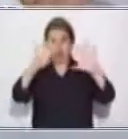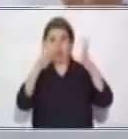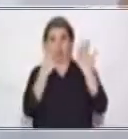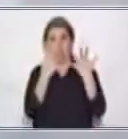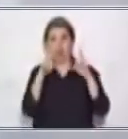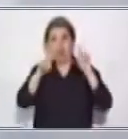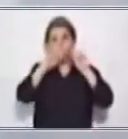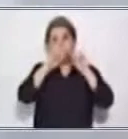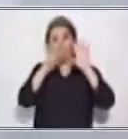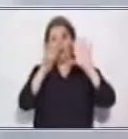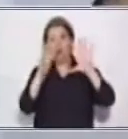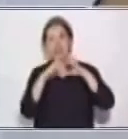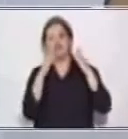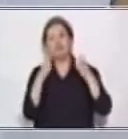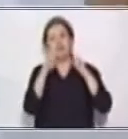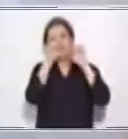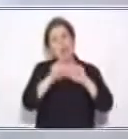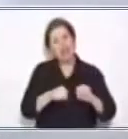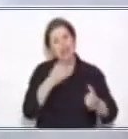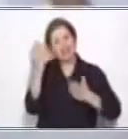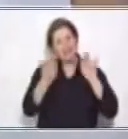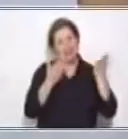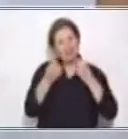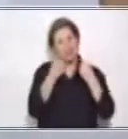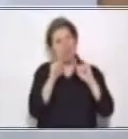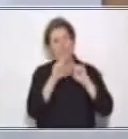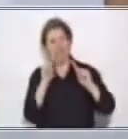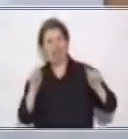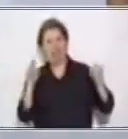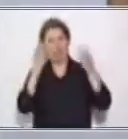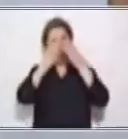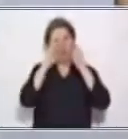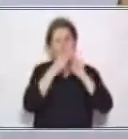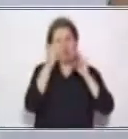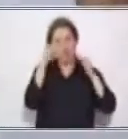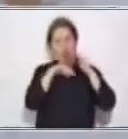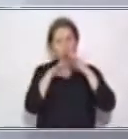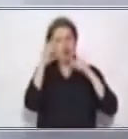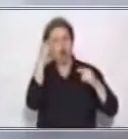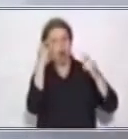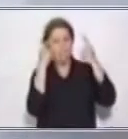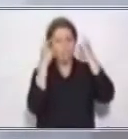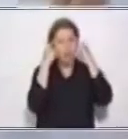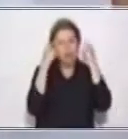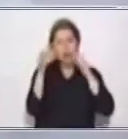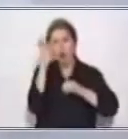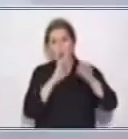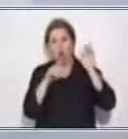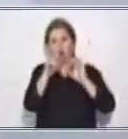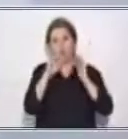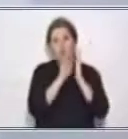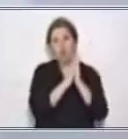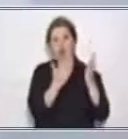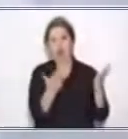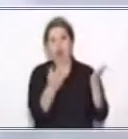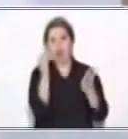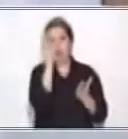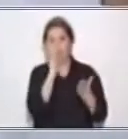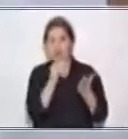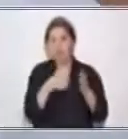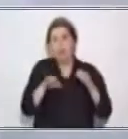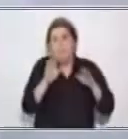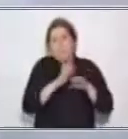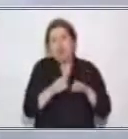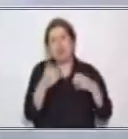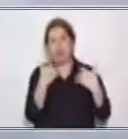Y esto nos puede servir para hacer muchas multiplicaciones en nuestra mente o en nuestros cuadernos, pero de una manera más rápida